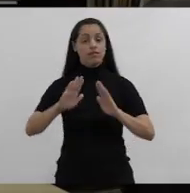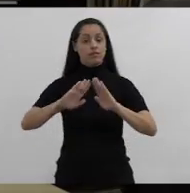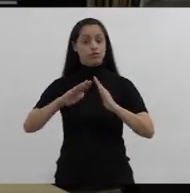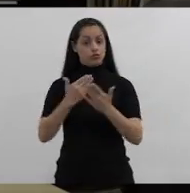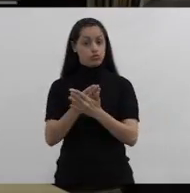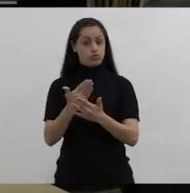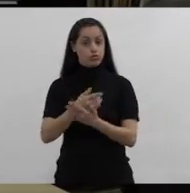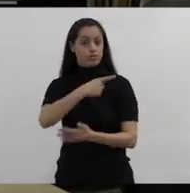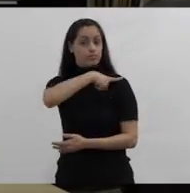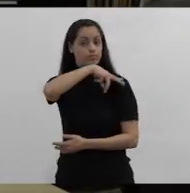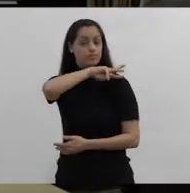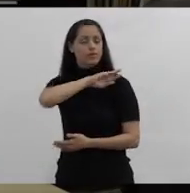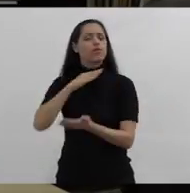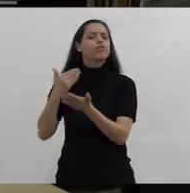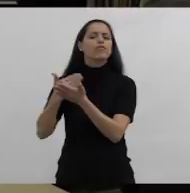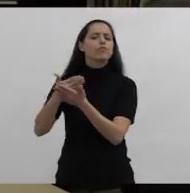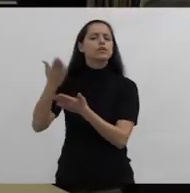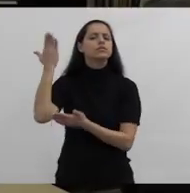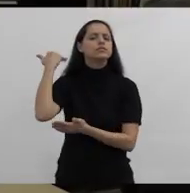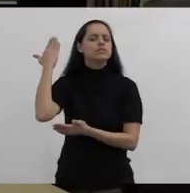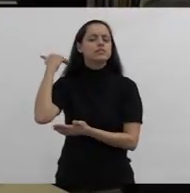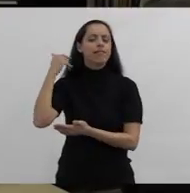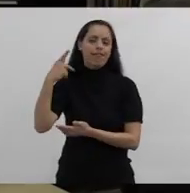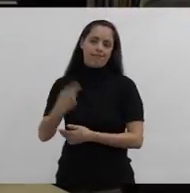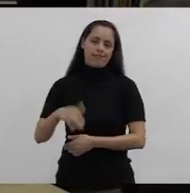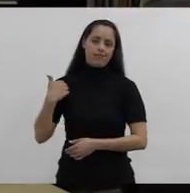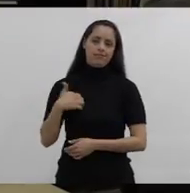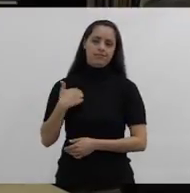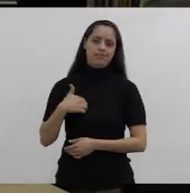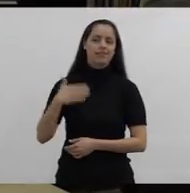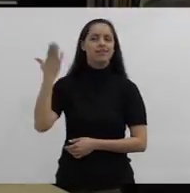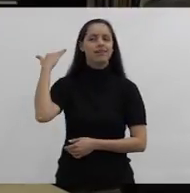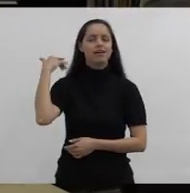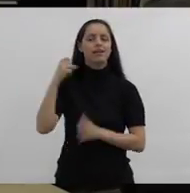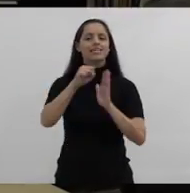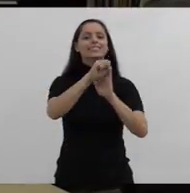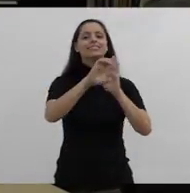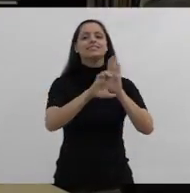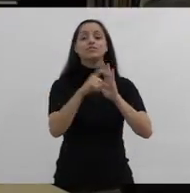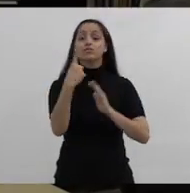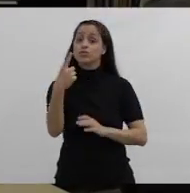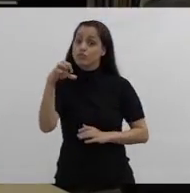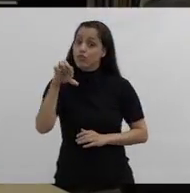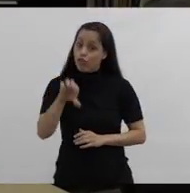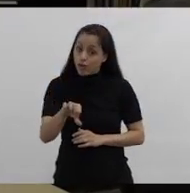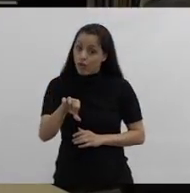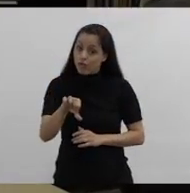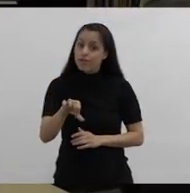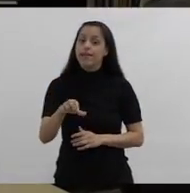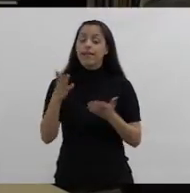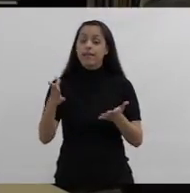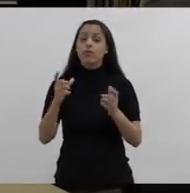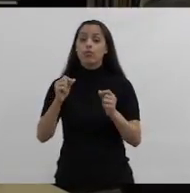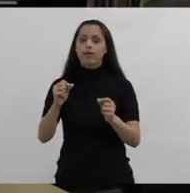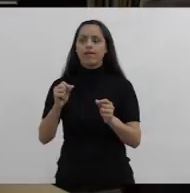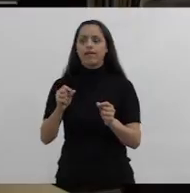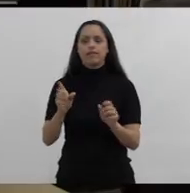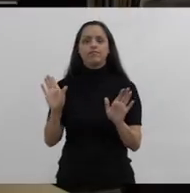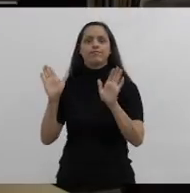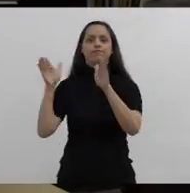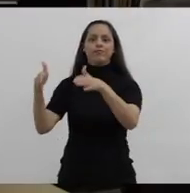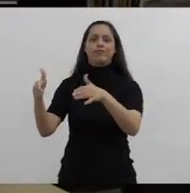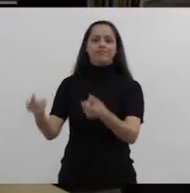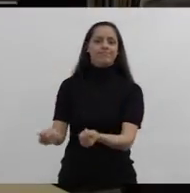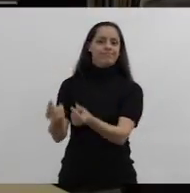Las escuelas secundarias surgieron en nuestro país en el siglo XIX para educar a una